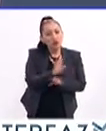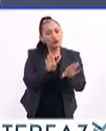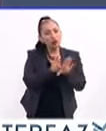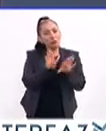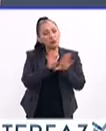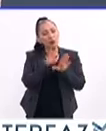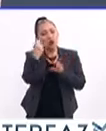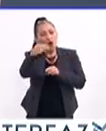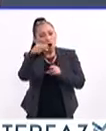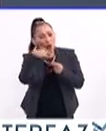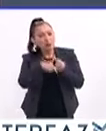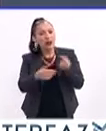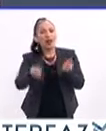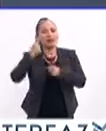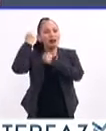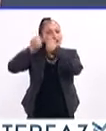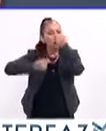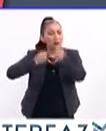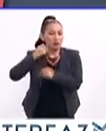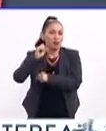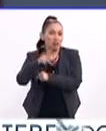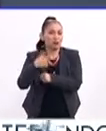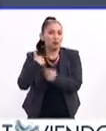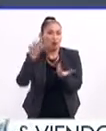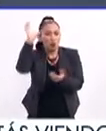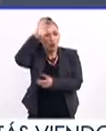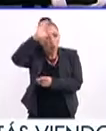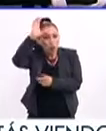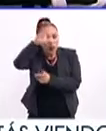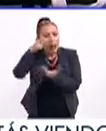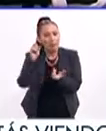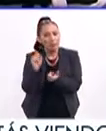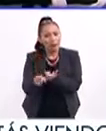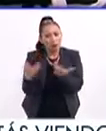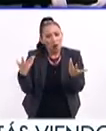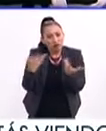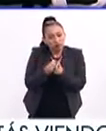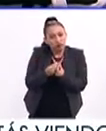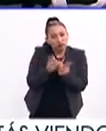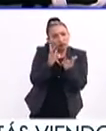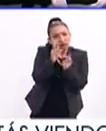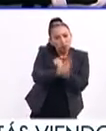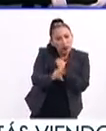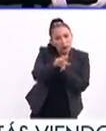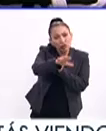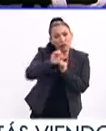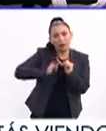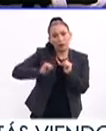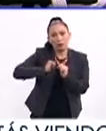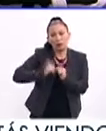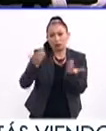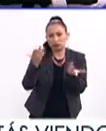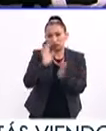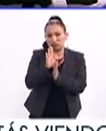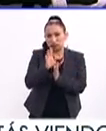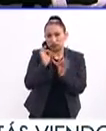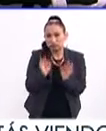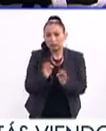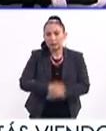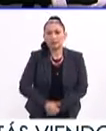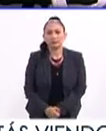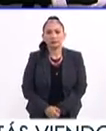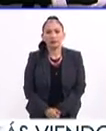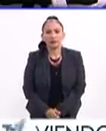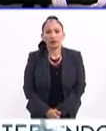también el nombre, la tradición, Claro. porque es parte de nuestra Sin duda cultura alguna. y es parte de nuestros pueblos originarios, Claro, autóctonos. sin duda